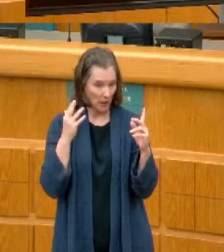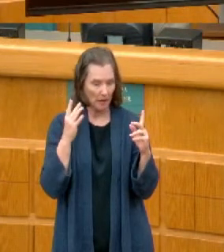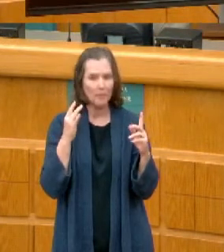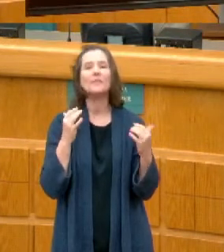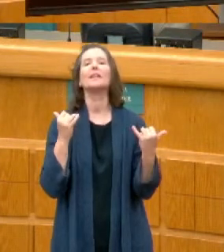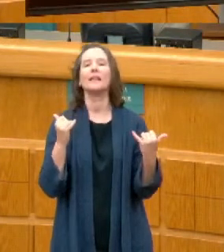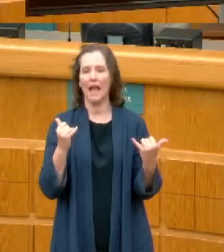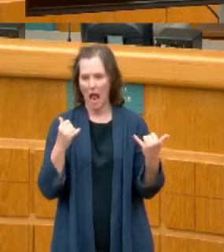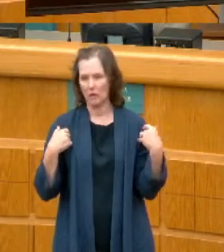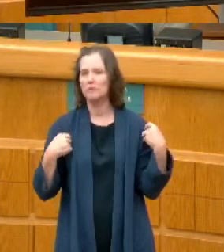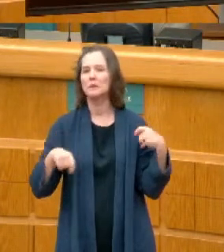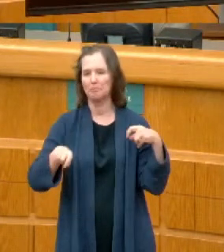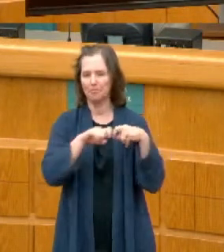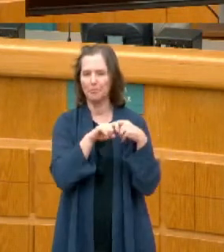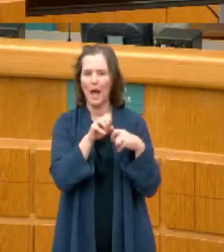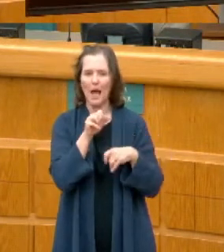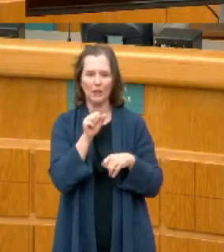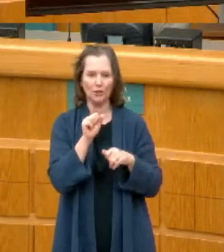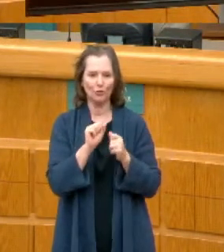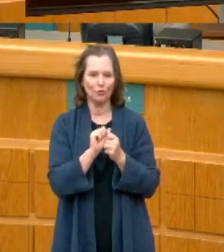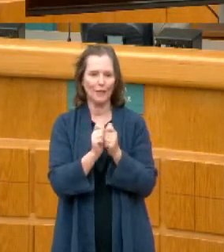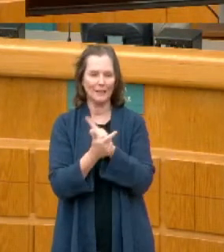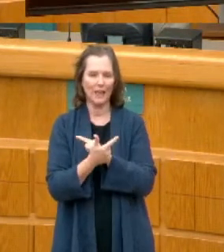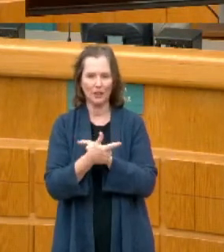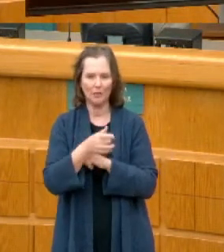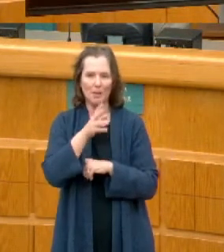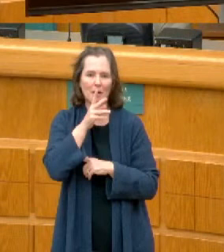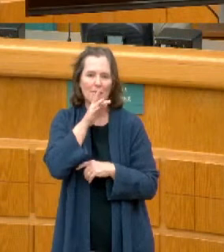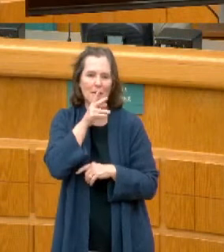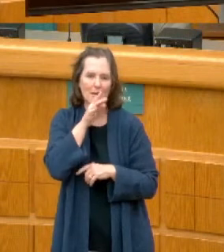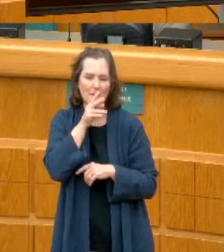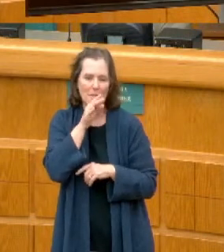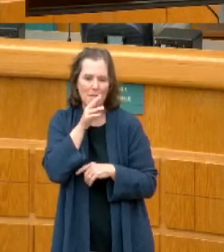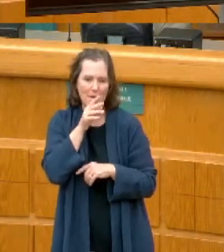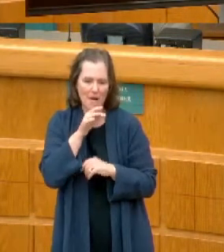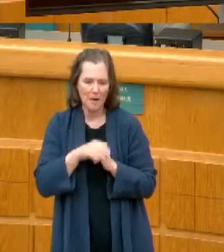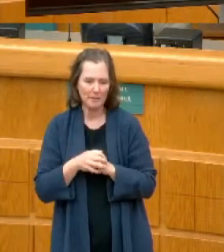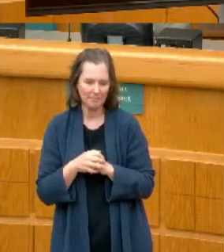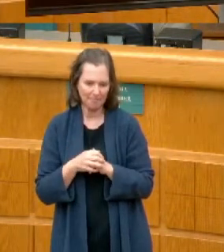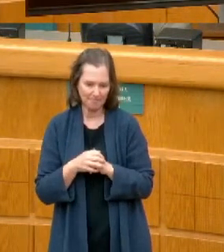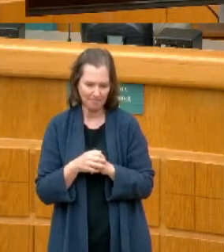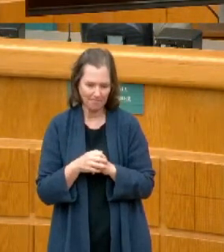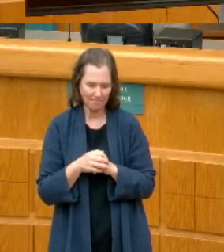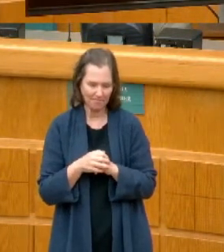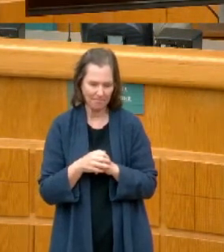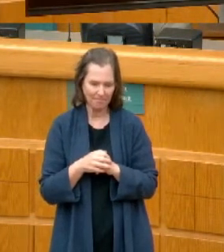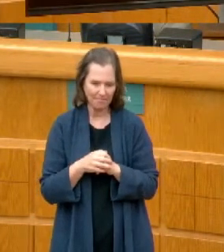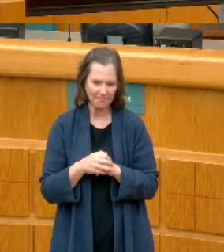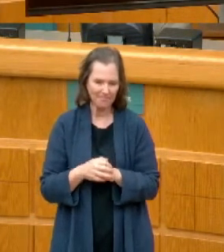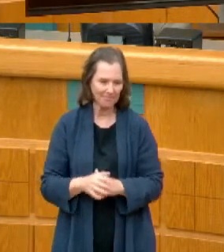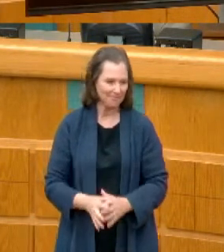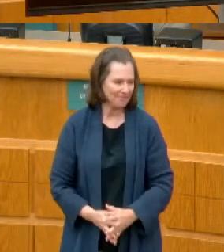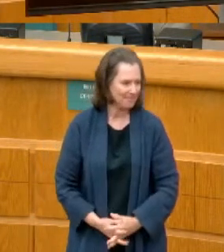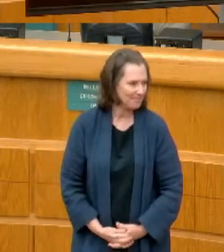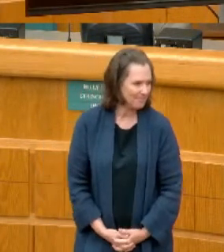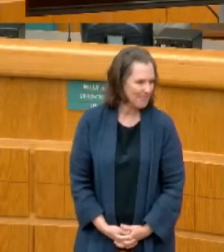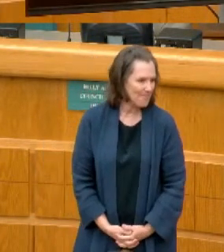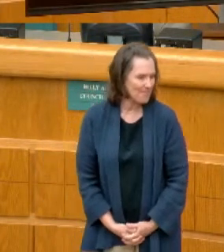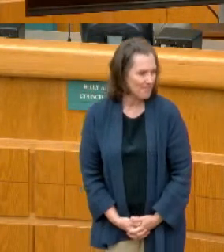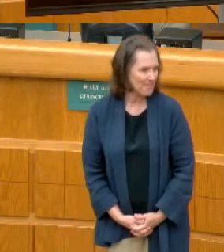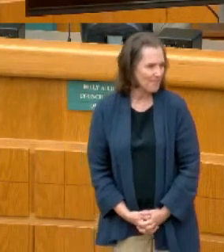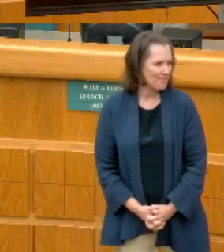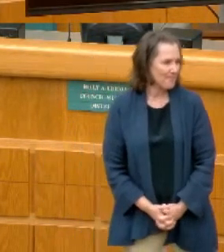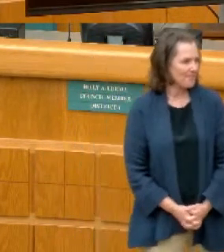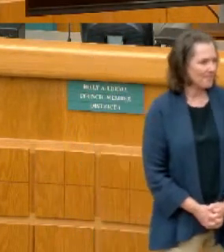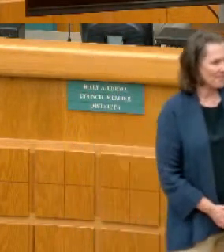Debido al aumento de casos por COVID en nuestra área, decidimos llevar a cabo esta conferencia. La variante Delta continúa propagándose y las hospitalizaciones han